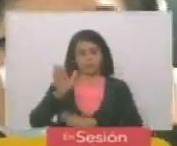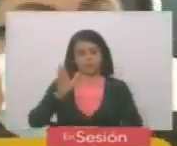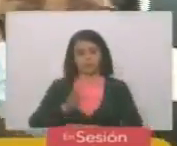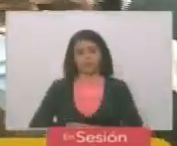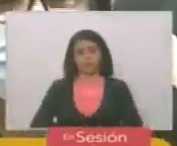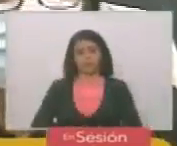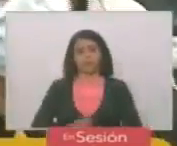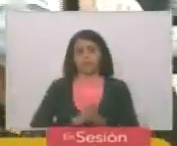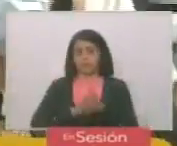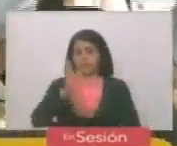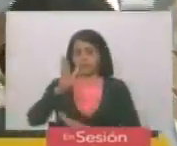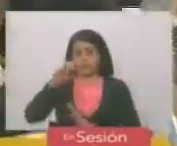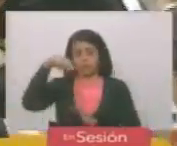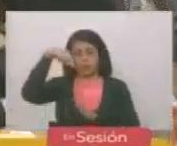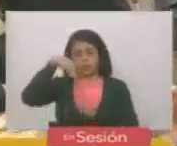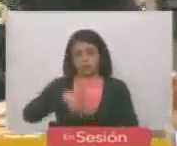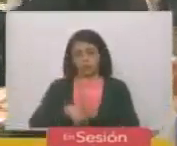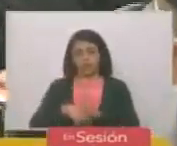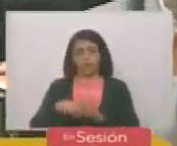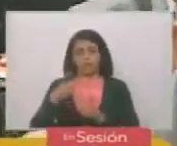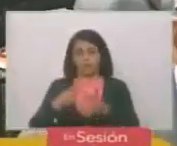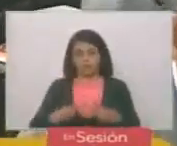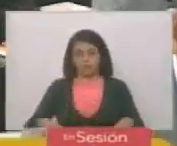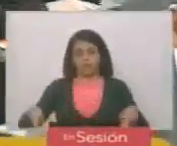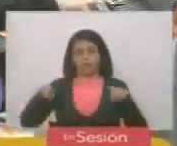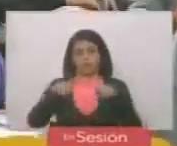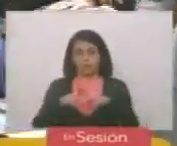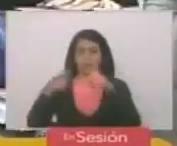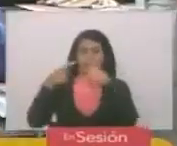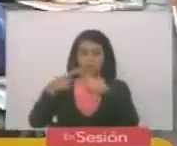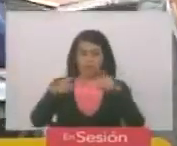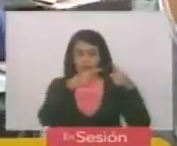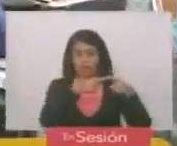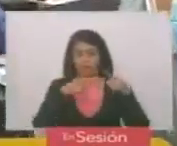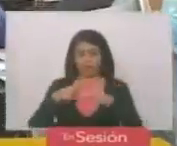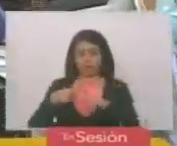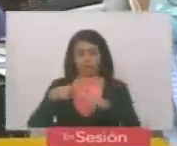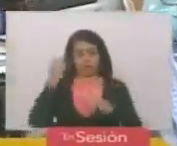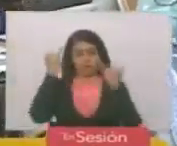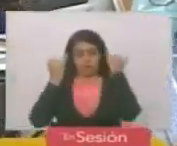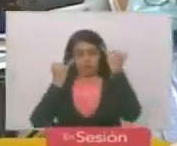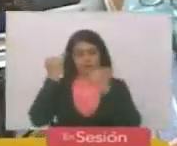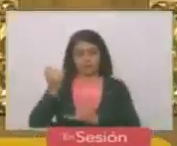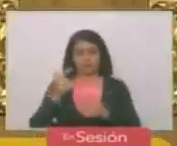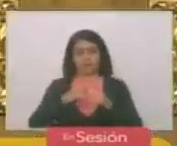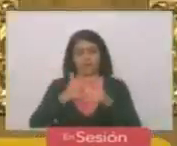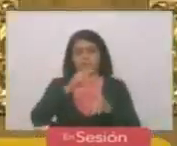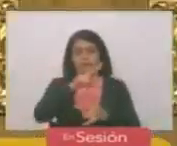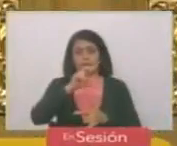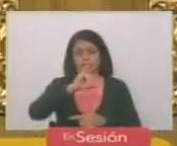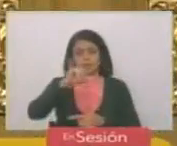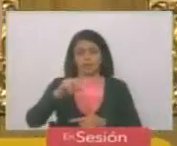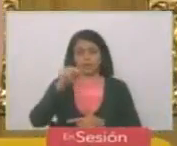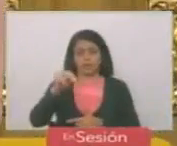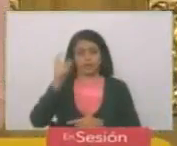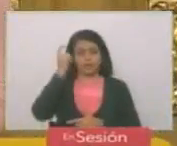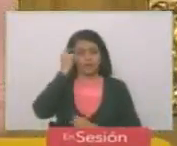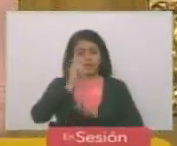levantando y seguir profundizando los valores del multilateralismo. Es por eso que el 30 de junio, el